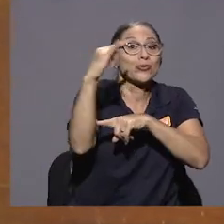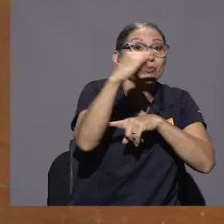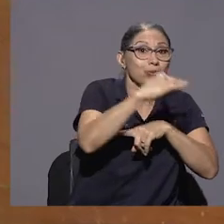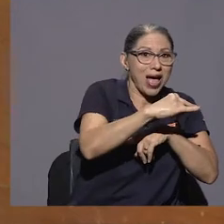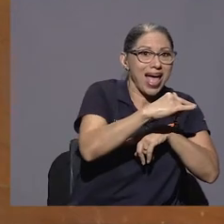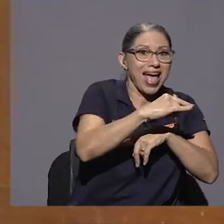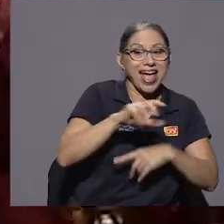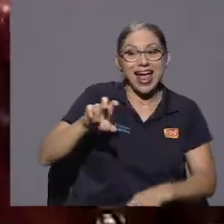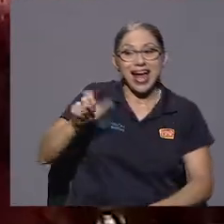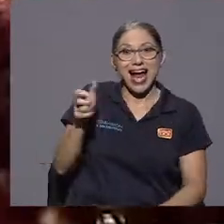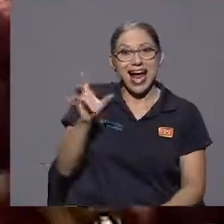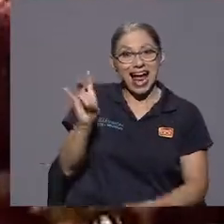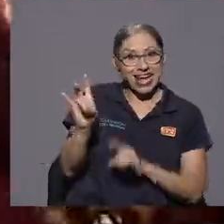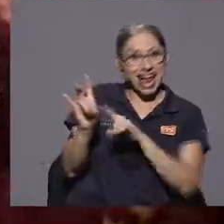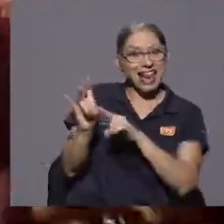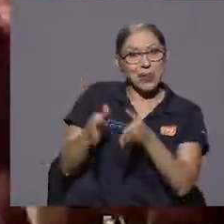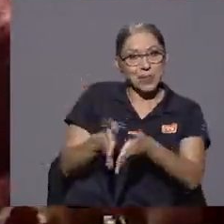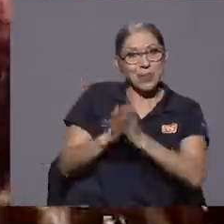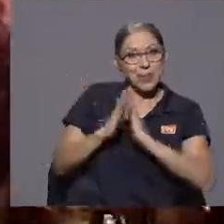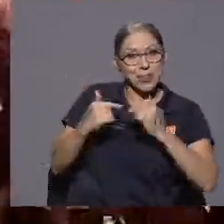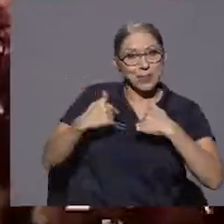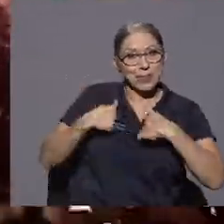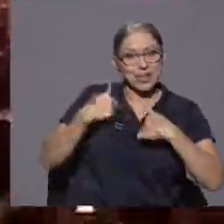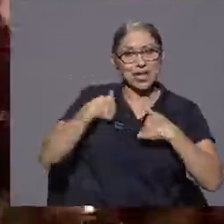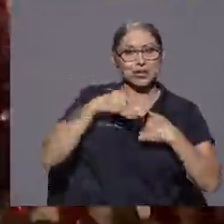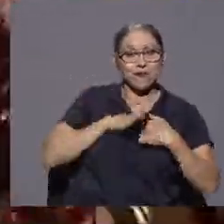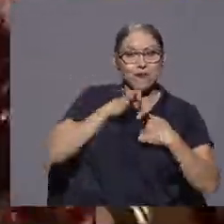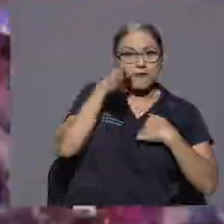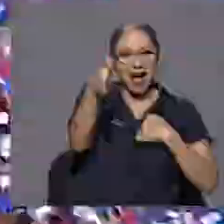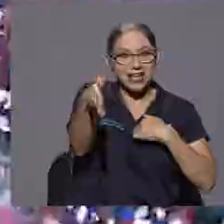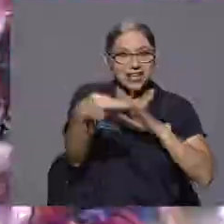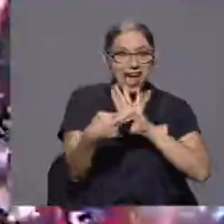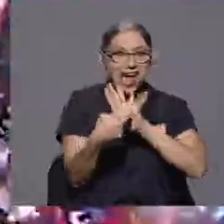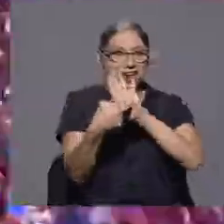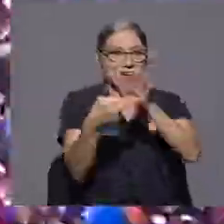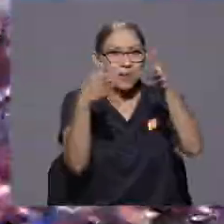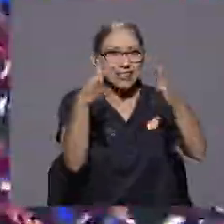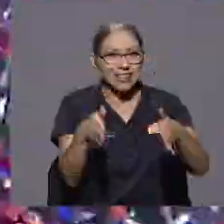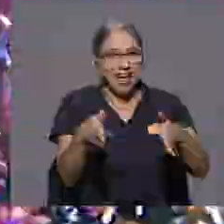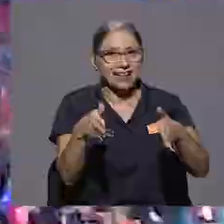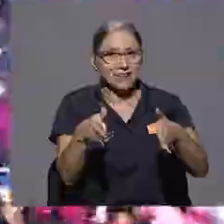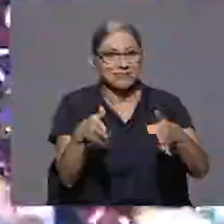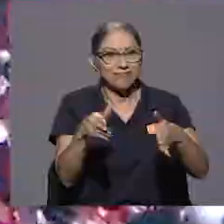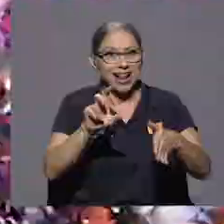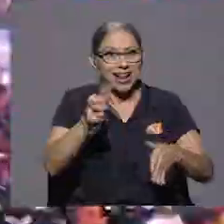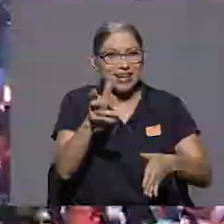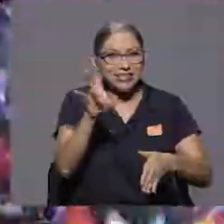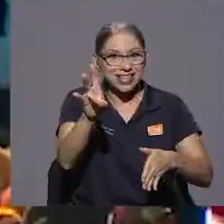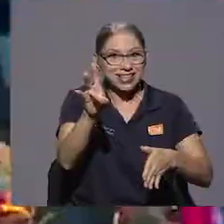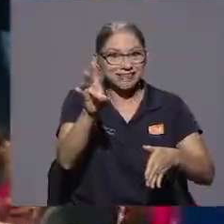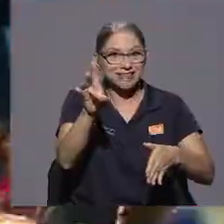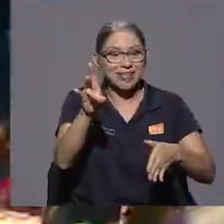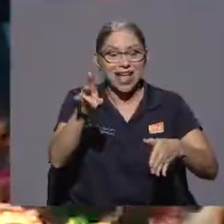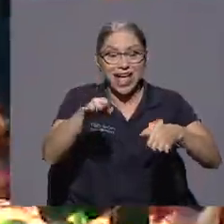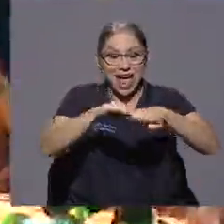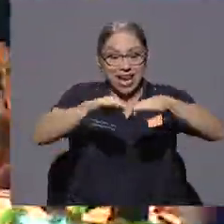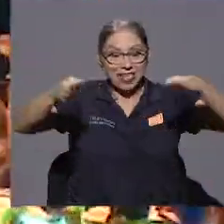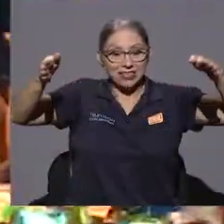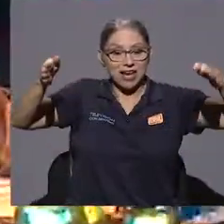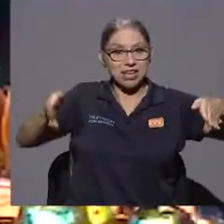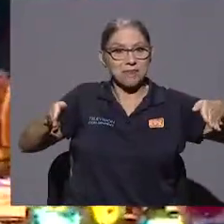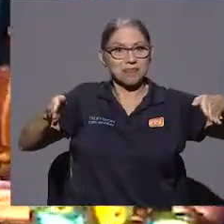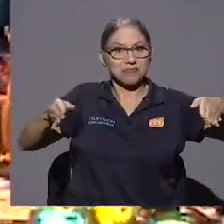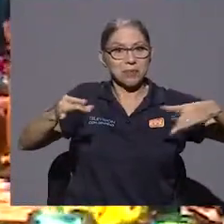Teletica, me pide que vaya a representar al canal a la tarima principal donde se le iba a